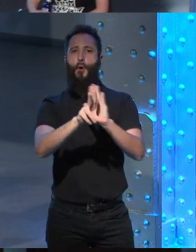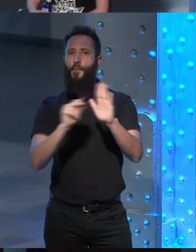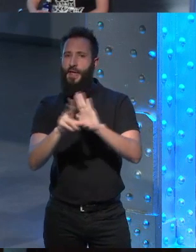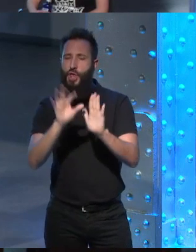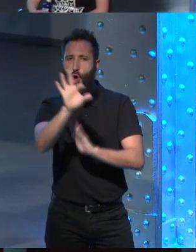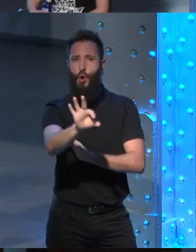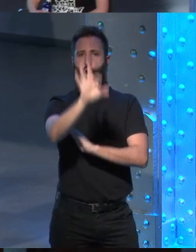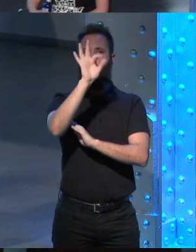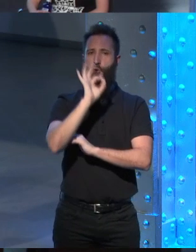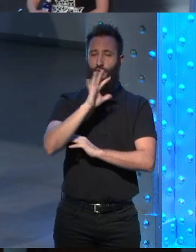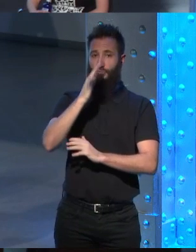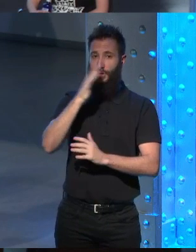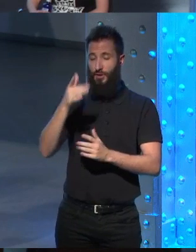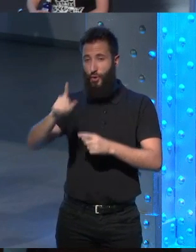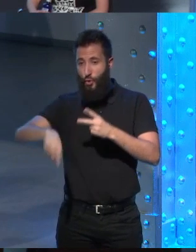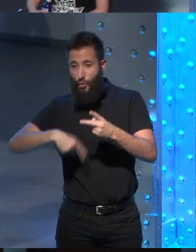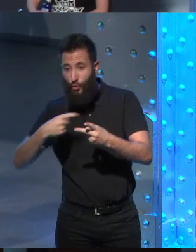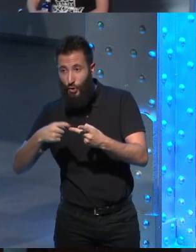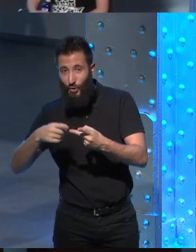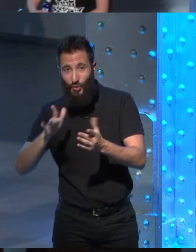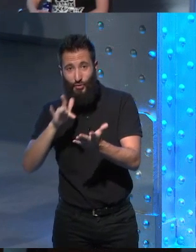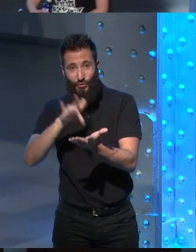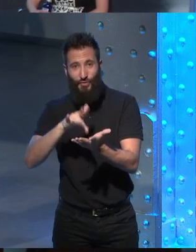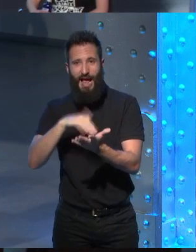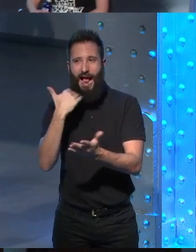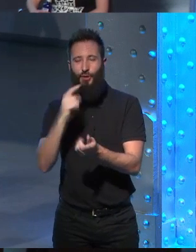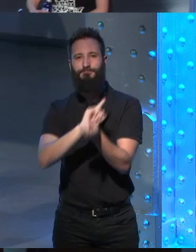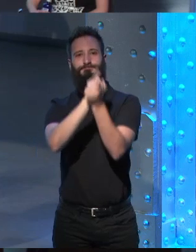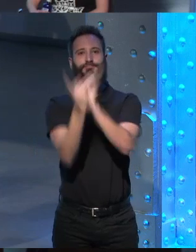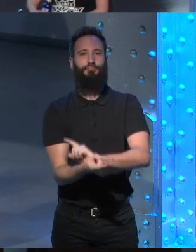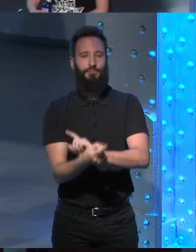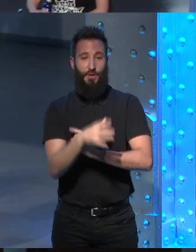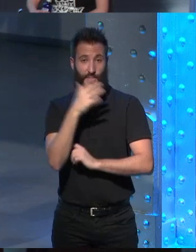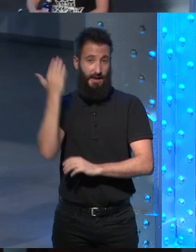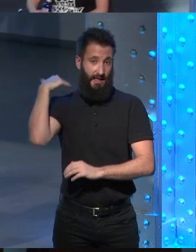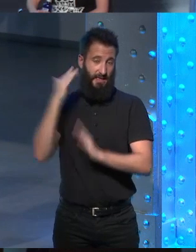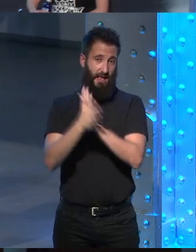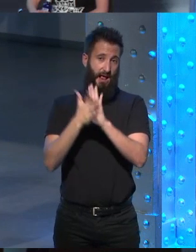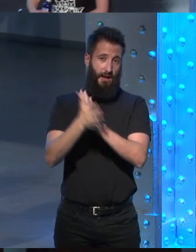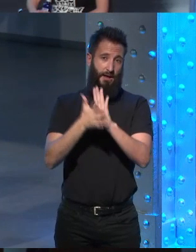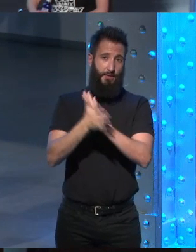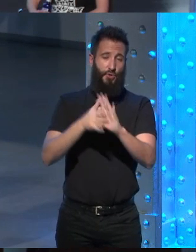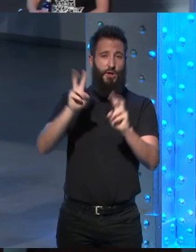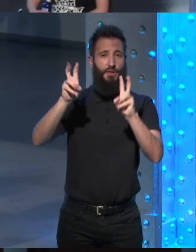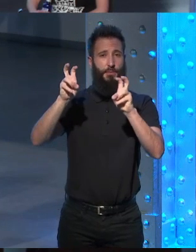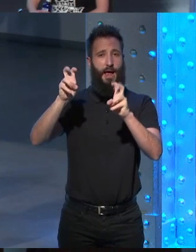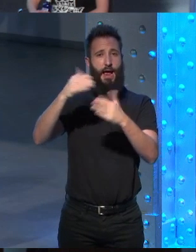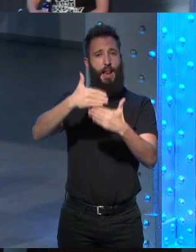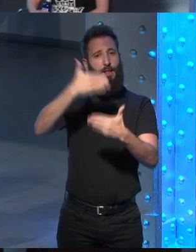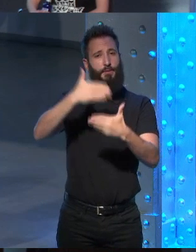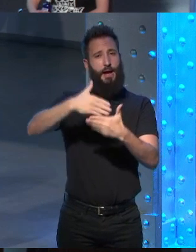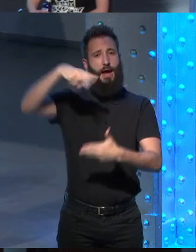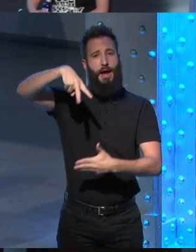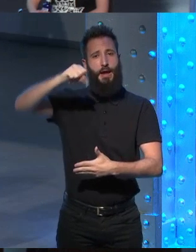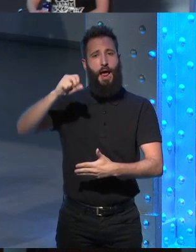de algo que dominemos y luego cambiar algo completamente distinto. De hecho, antes hablábamos, va a salir un artículo, bueno, tenemos un artículo sobre Nauru, que es una pequeña isla en